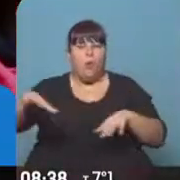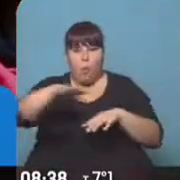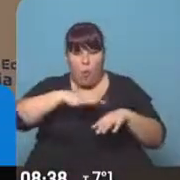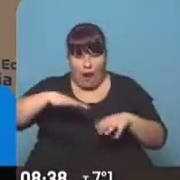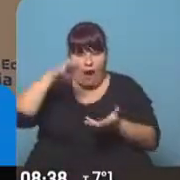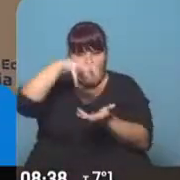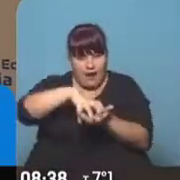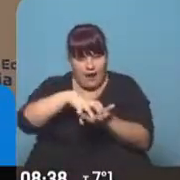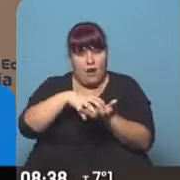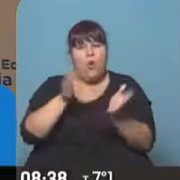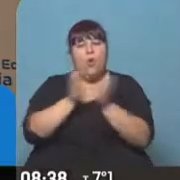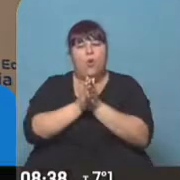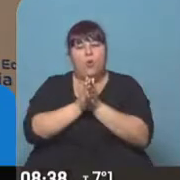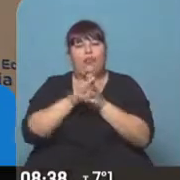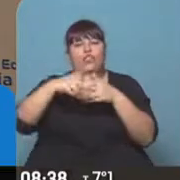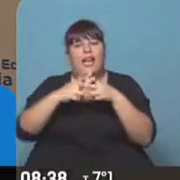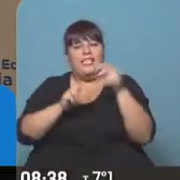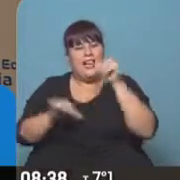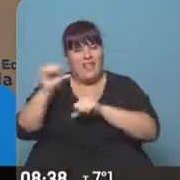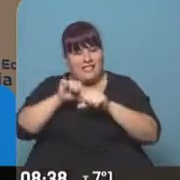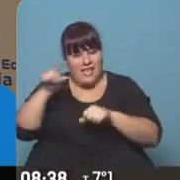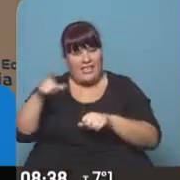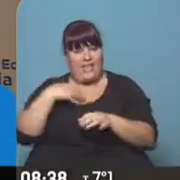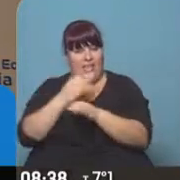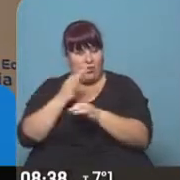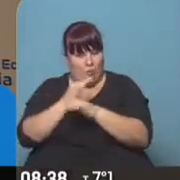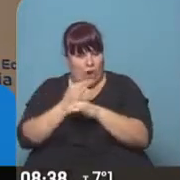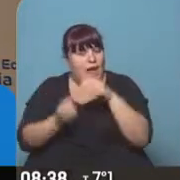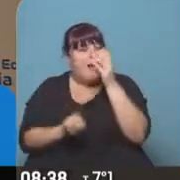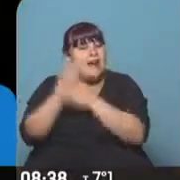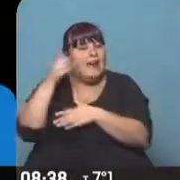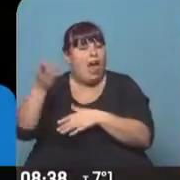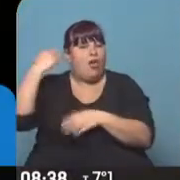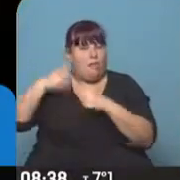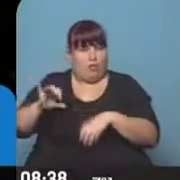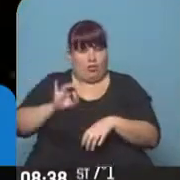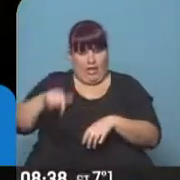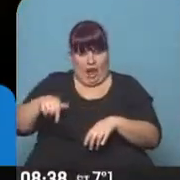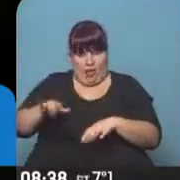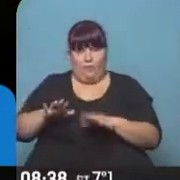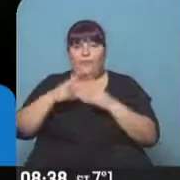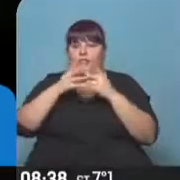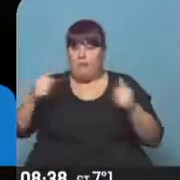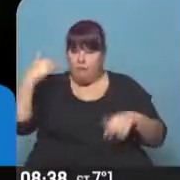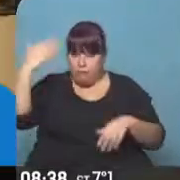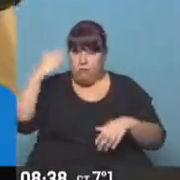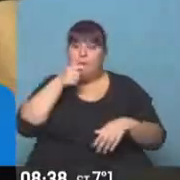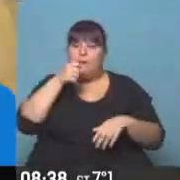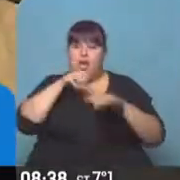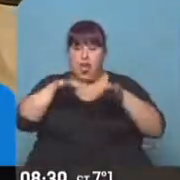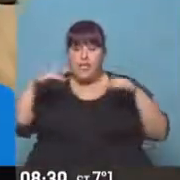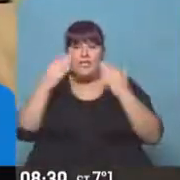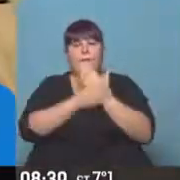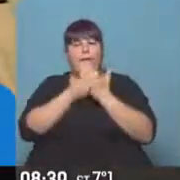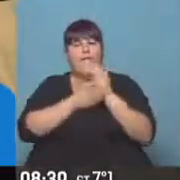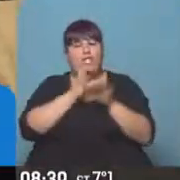físico que vamos a compartir con el taller de ciencias de nuestra escuela que se ha creado a principios de este año. Al concluir el acto en conferencia de prensa, el